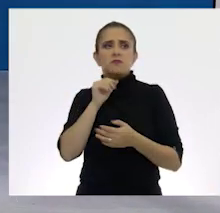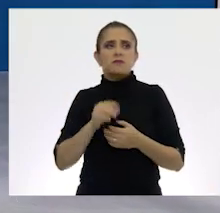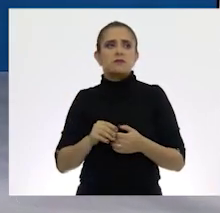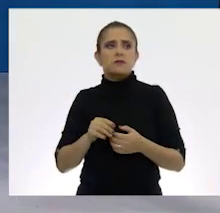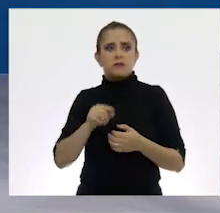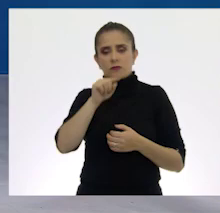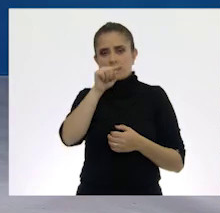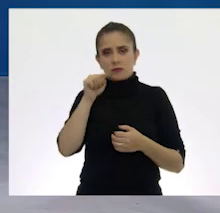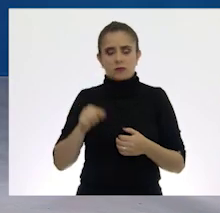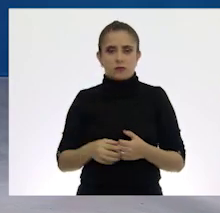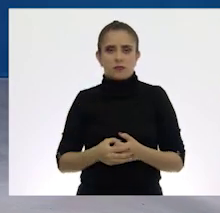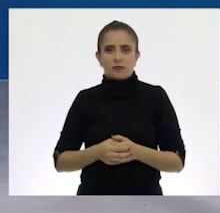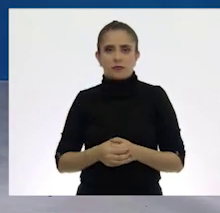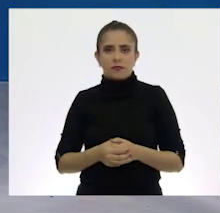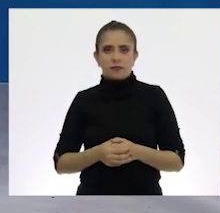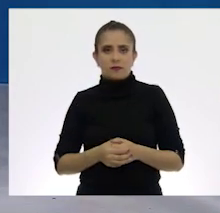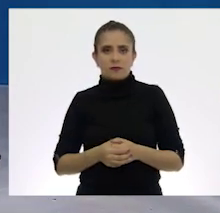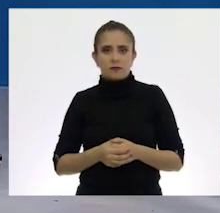puedo ver. Ándale.